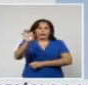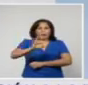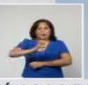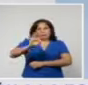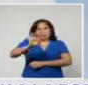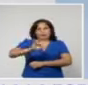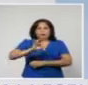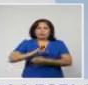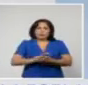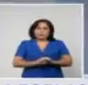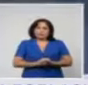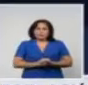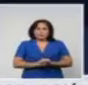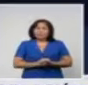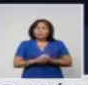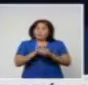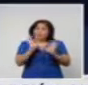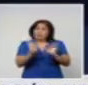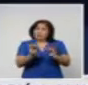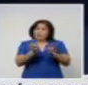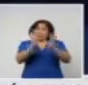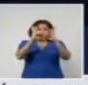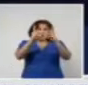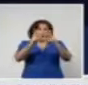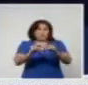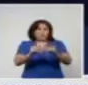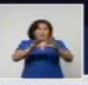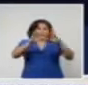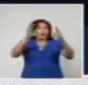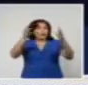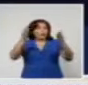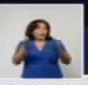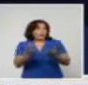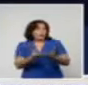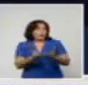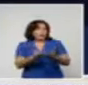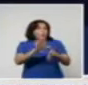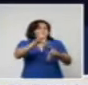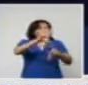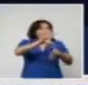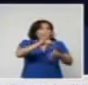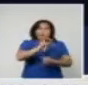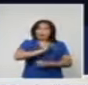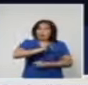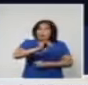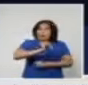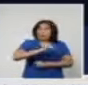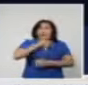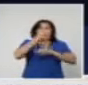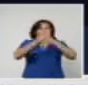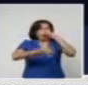3,73%. Estas son las cifras del mundo. Esto explica